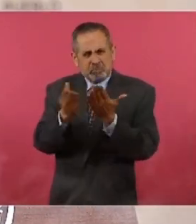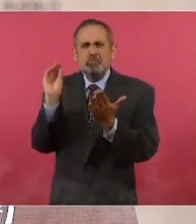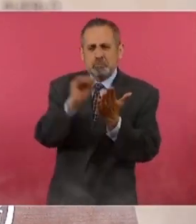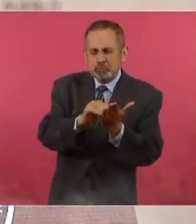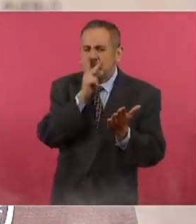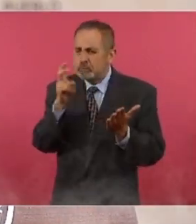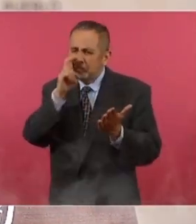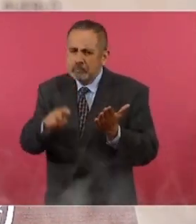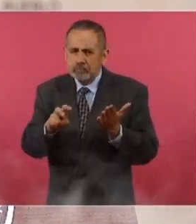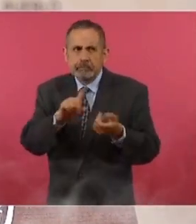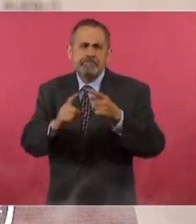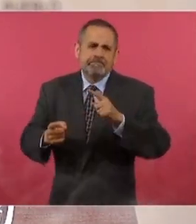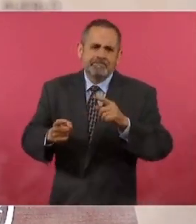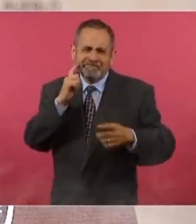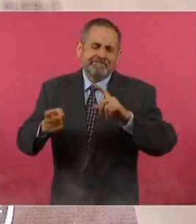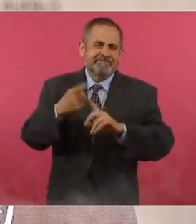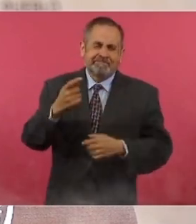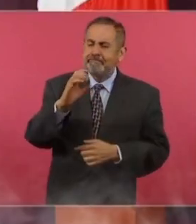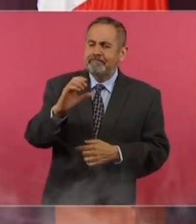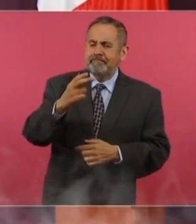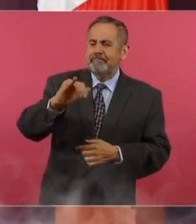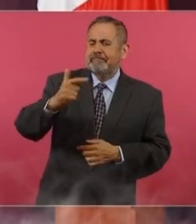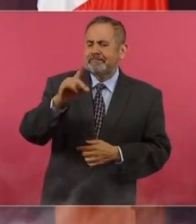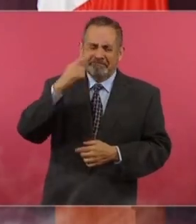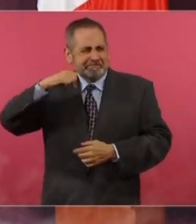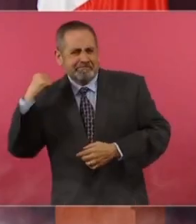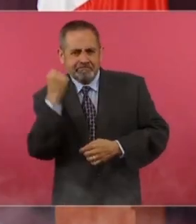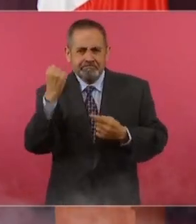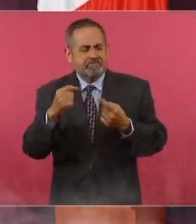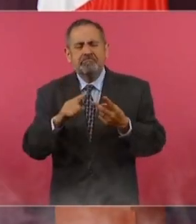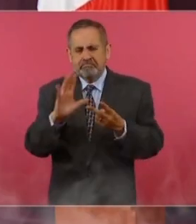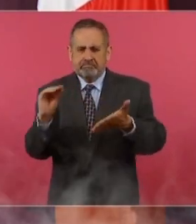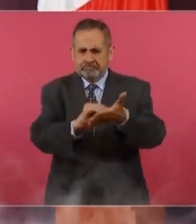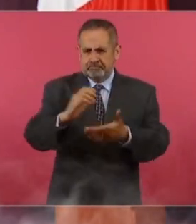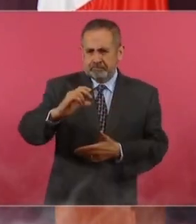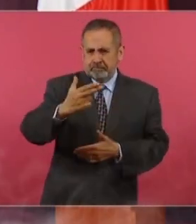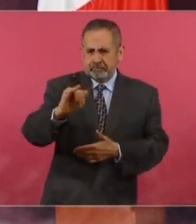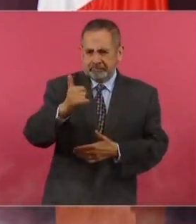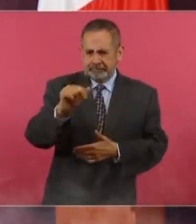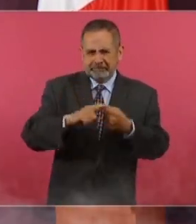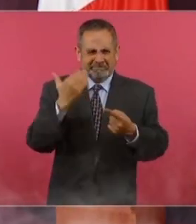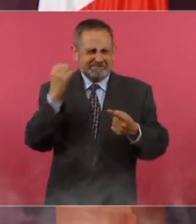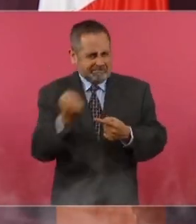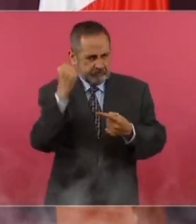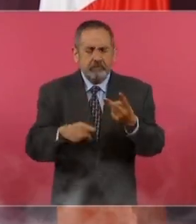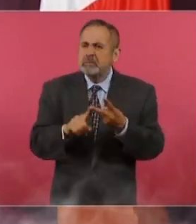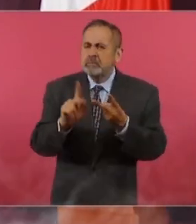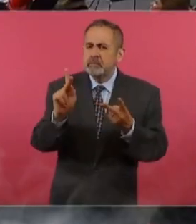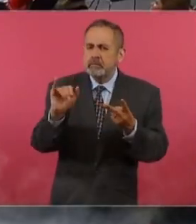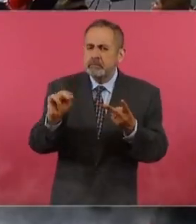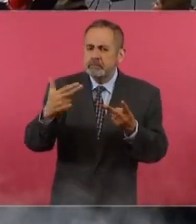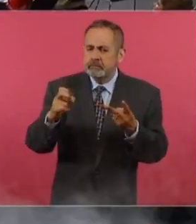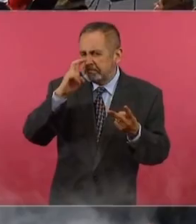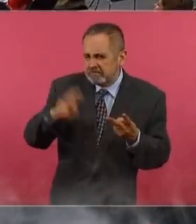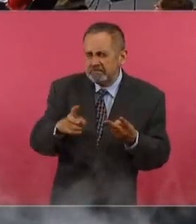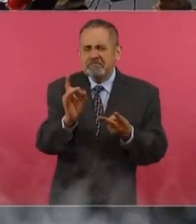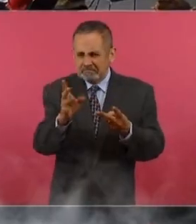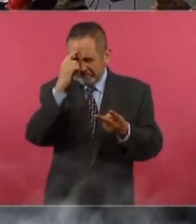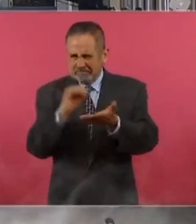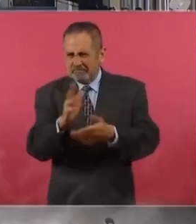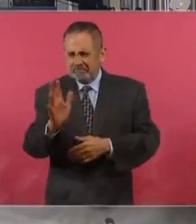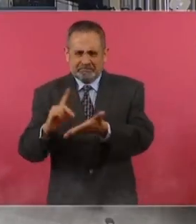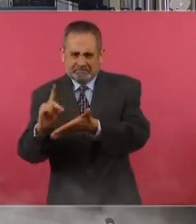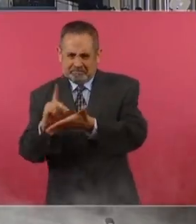¿no?, de la lengua. La chingada, sí. Esa está en el diccionario de la lengua. Pero pinches yo creo que también. ¿Sí? ¿Ah,